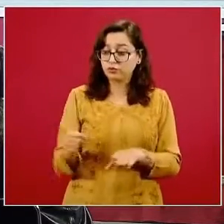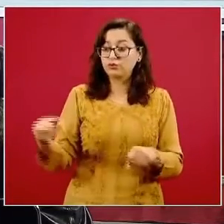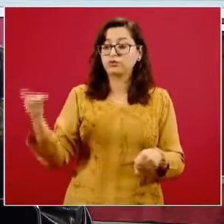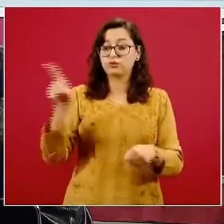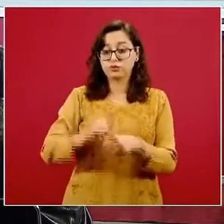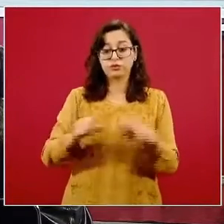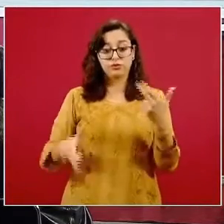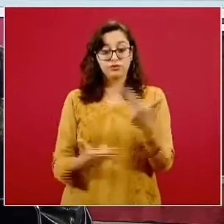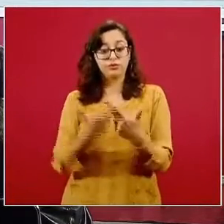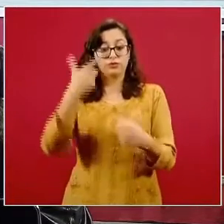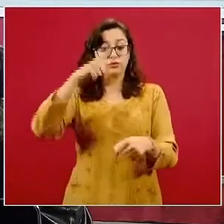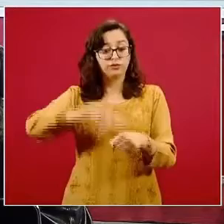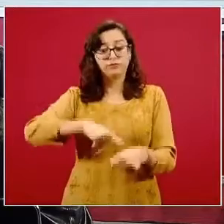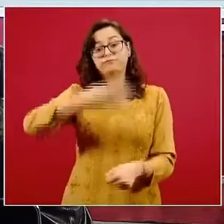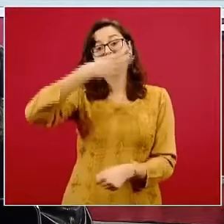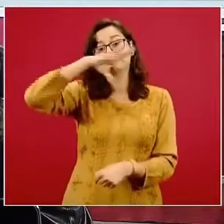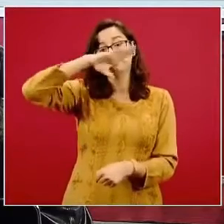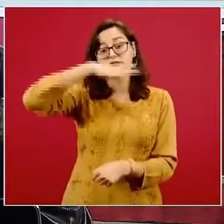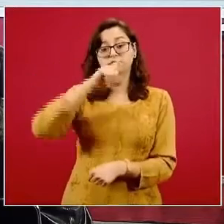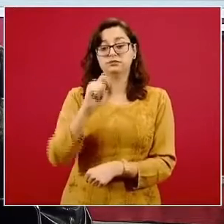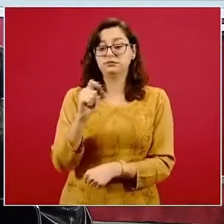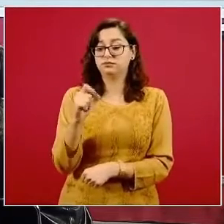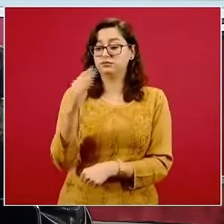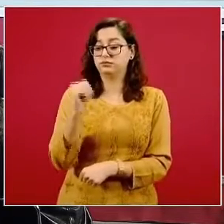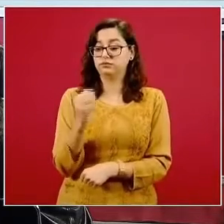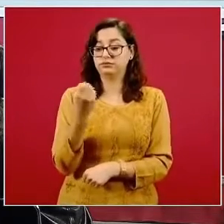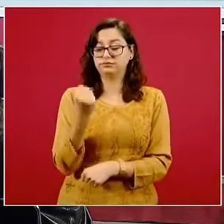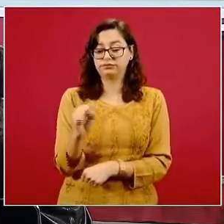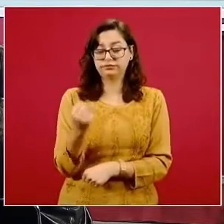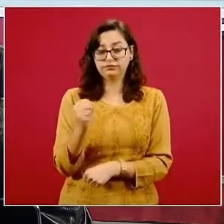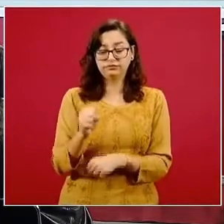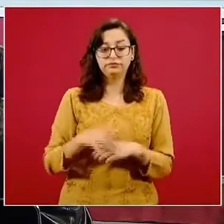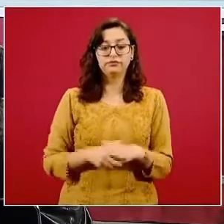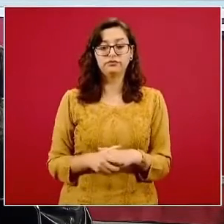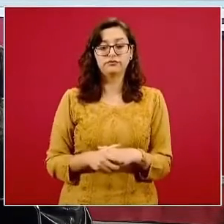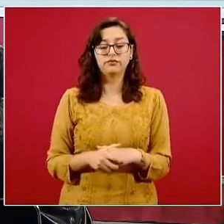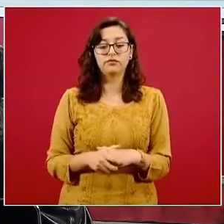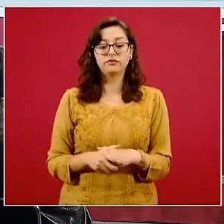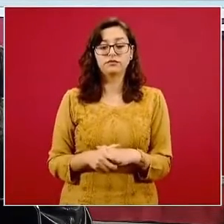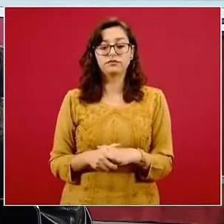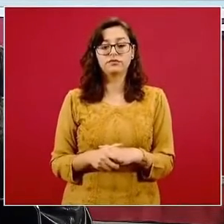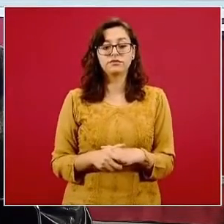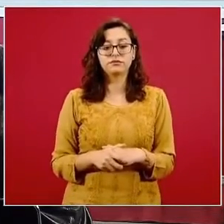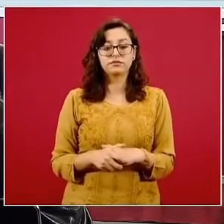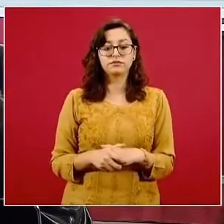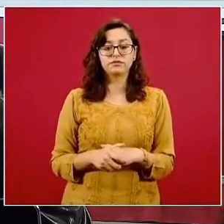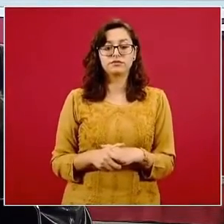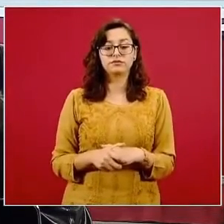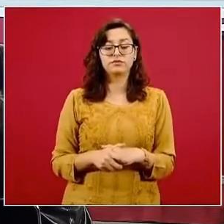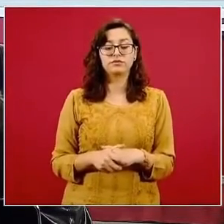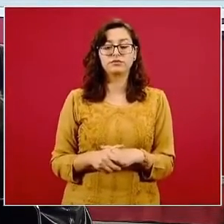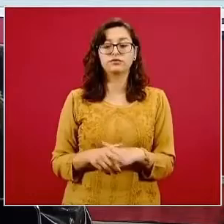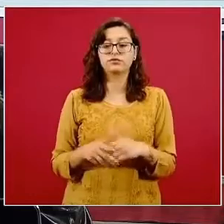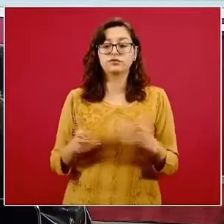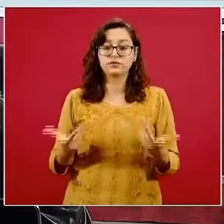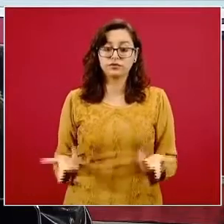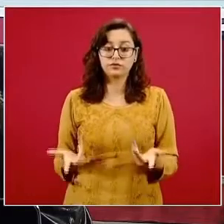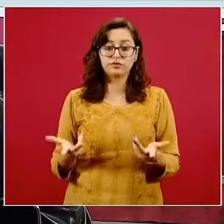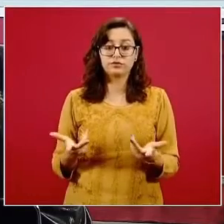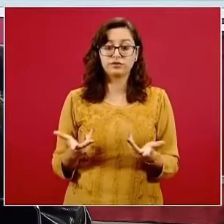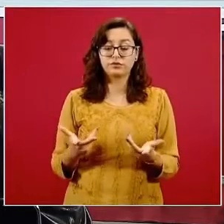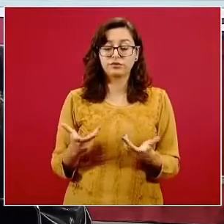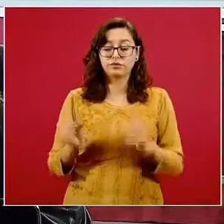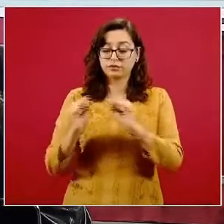Día Nacional del Maíz, el 29 de septiembre, es que no podemos transitar de una manera automática hacia